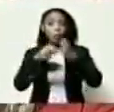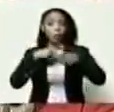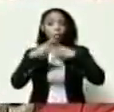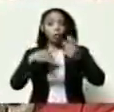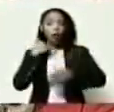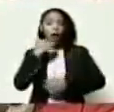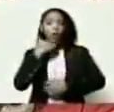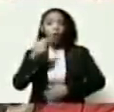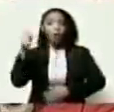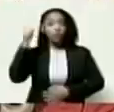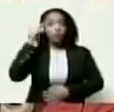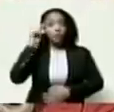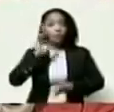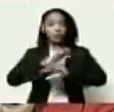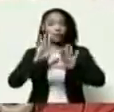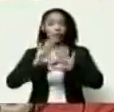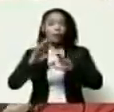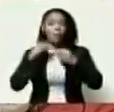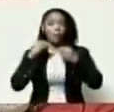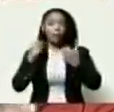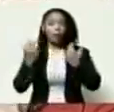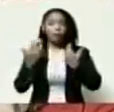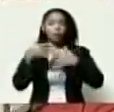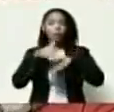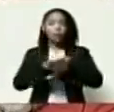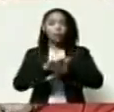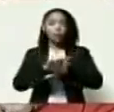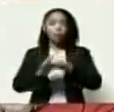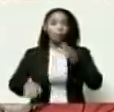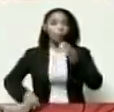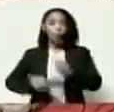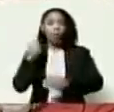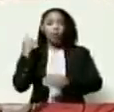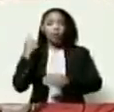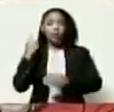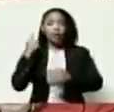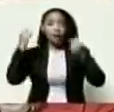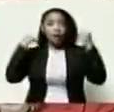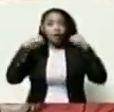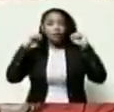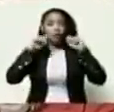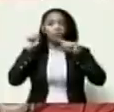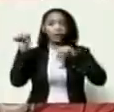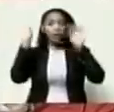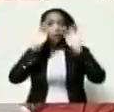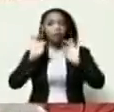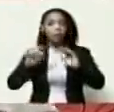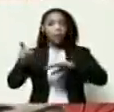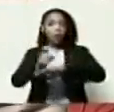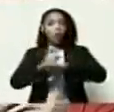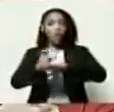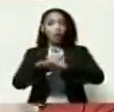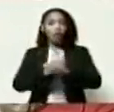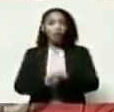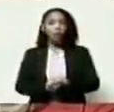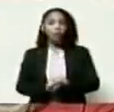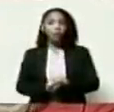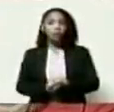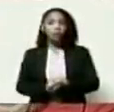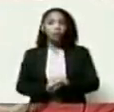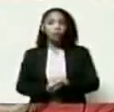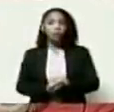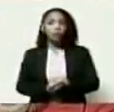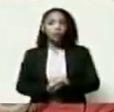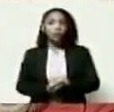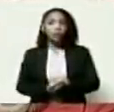fecha ya prevista para incorporarse de una vez al ejercicio de este método de gobierno? Y es